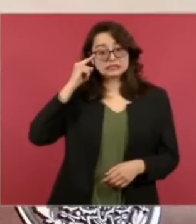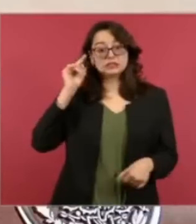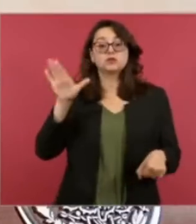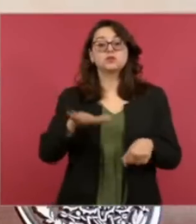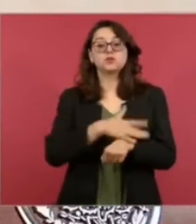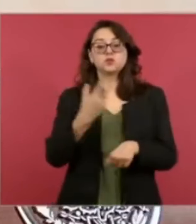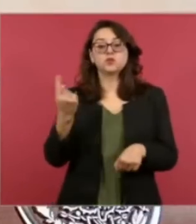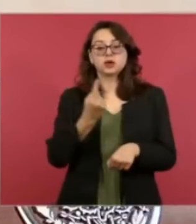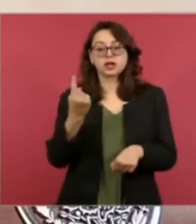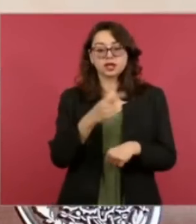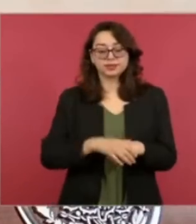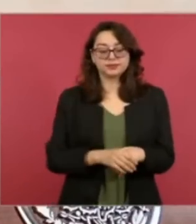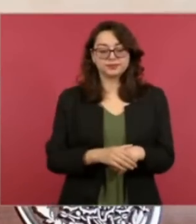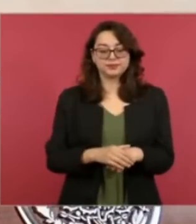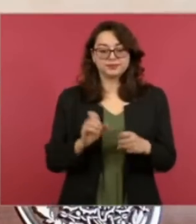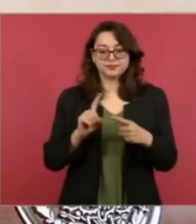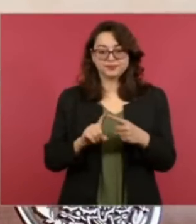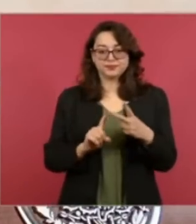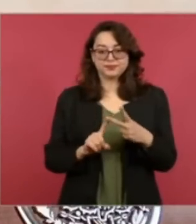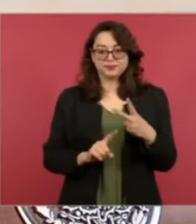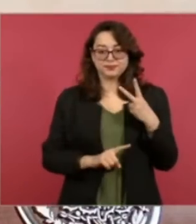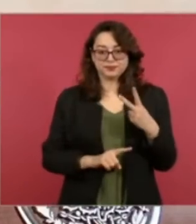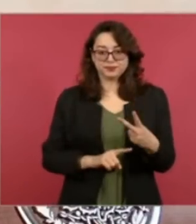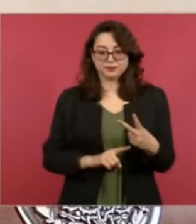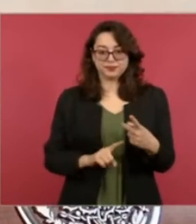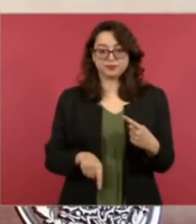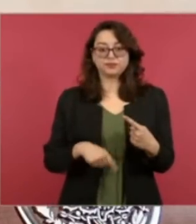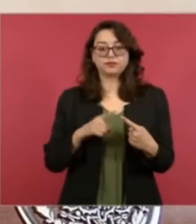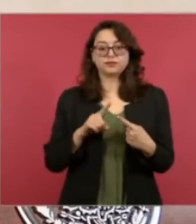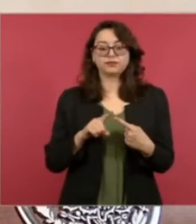dos cosas, entre otras. Una,